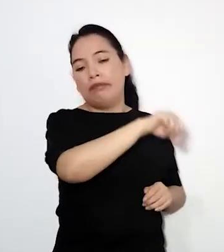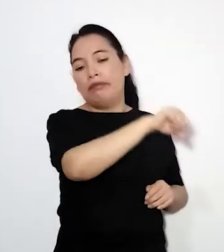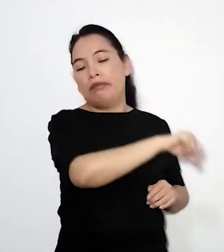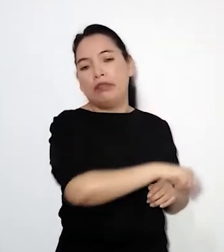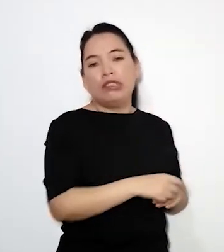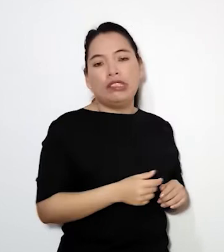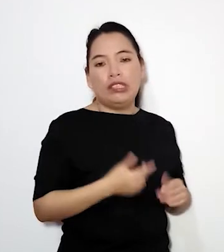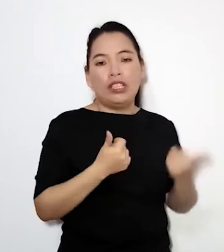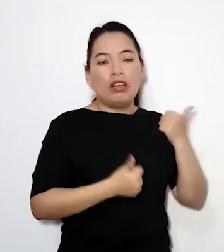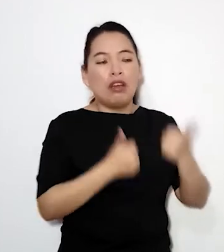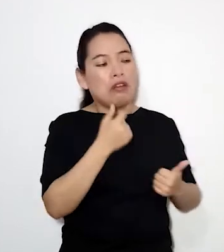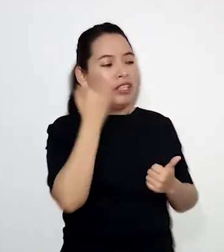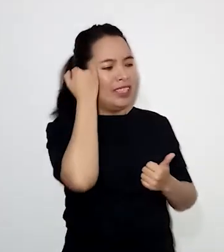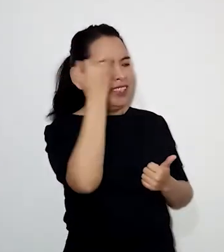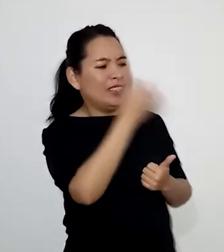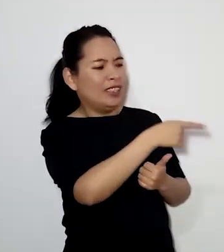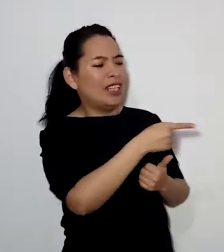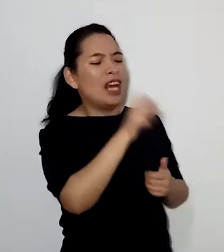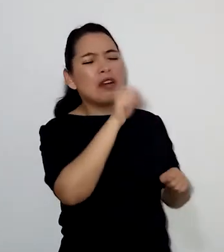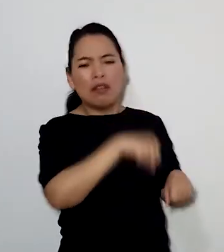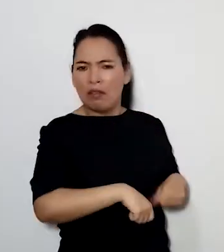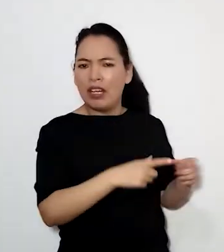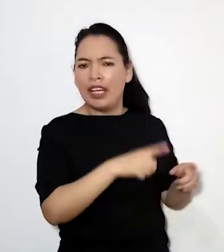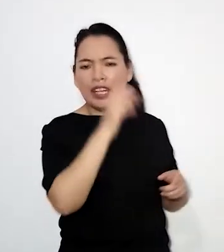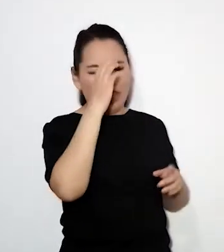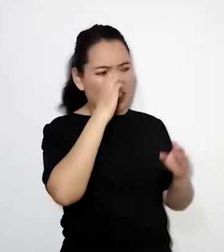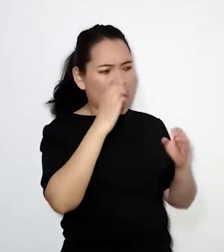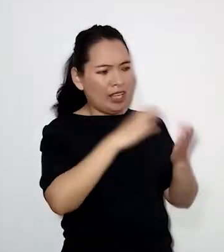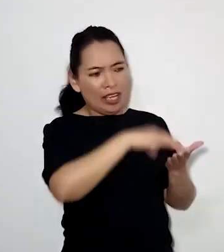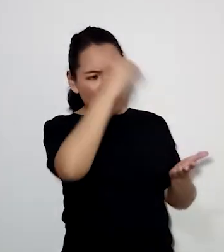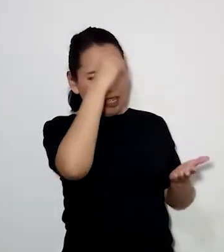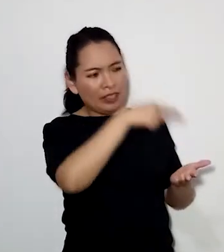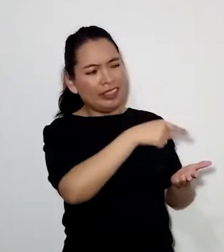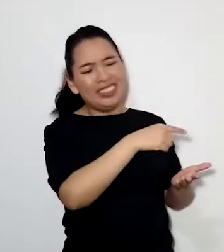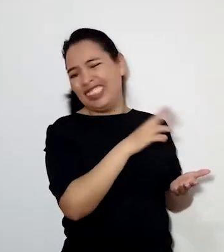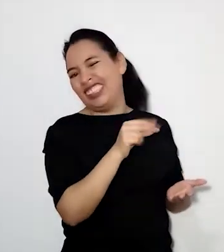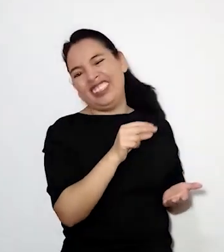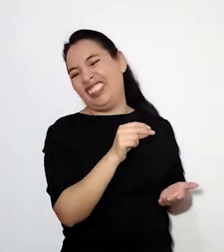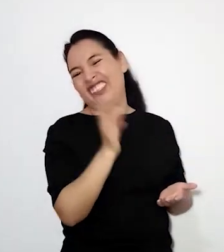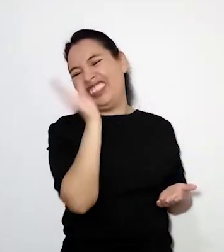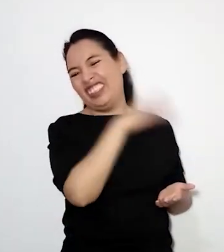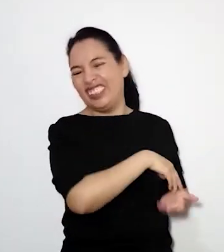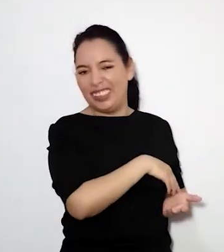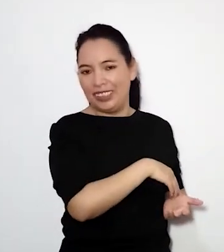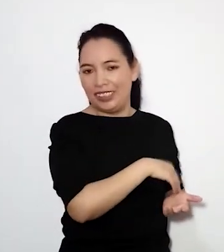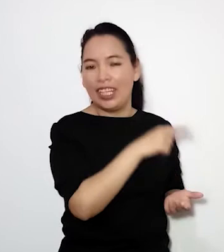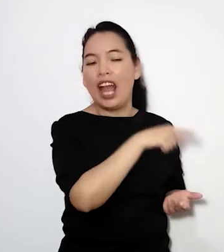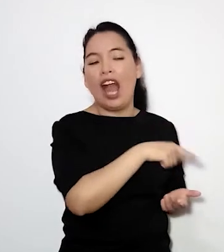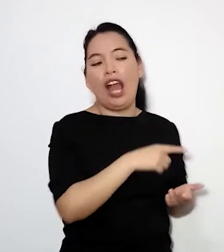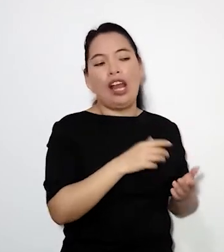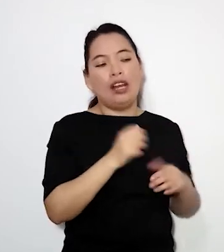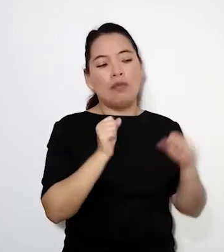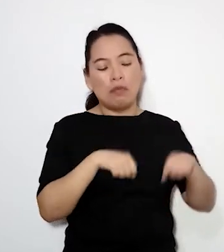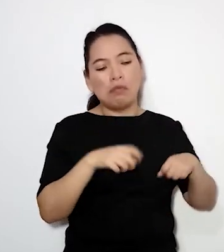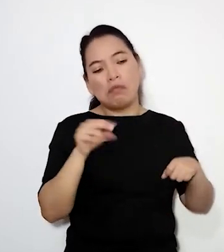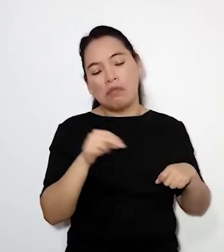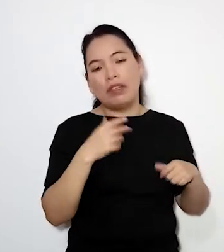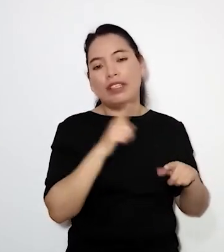y los estudiantes con discapacidad y de sus posibilidades de aprendizaje, ¿no? Es decir, es importante decir que se